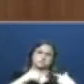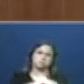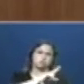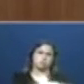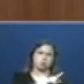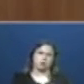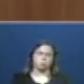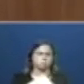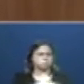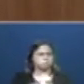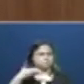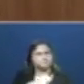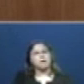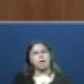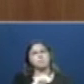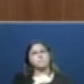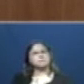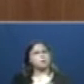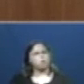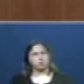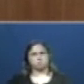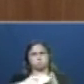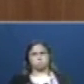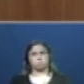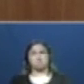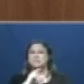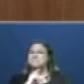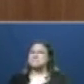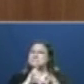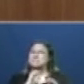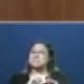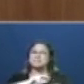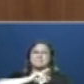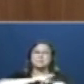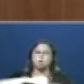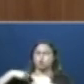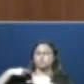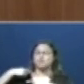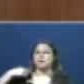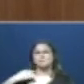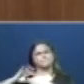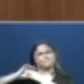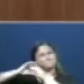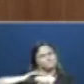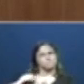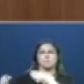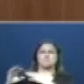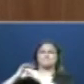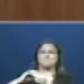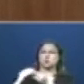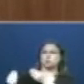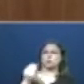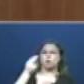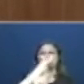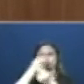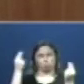soluciones urgentes se trata de un sector tradicionalmente muy vinculado a ayudas y subvenciones públicas que tienen